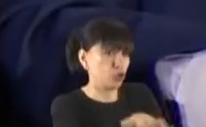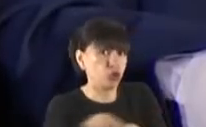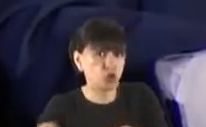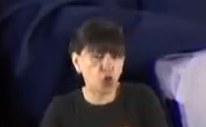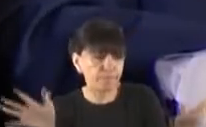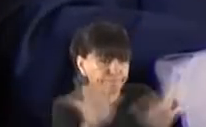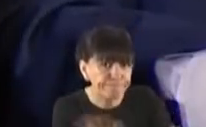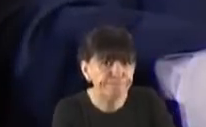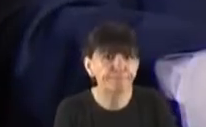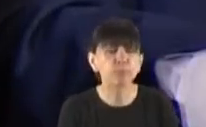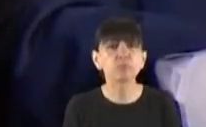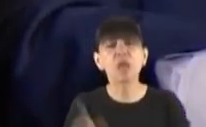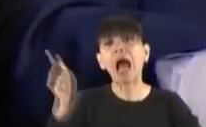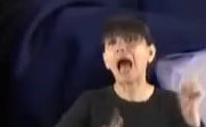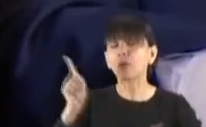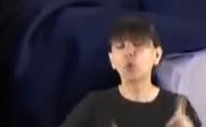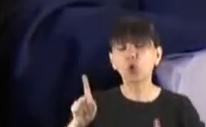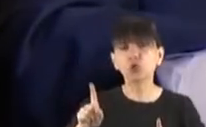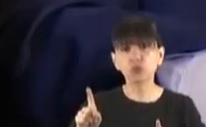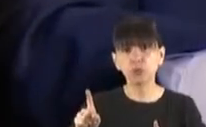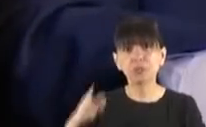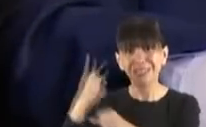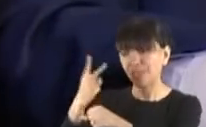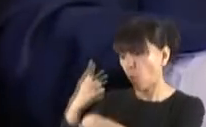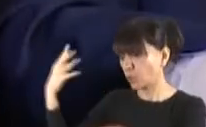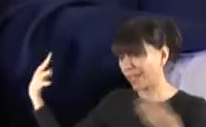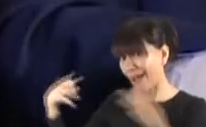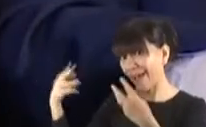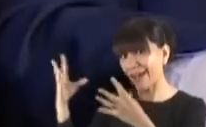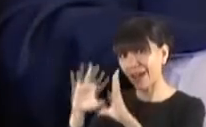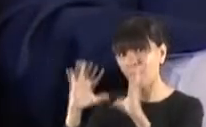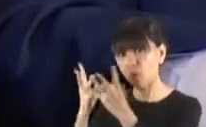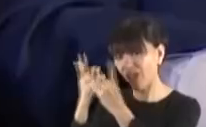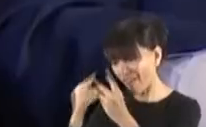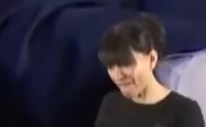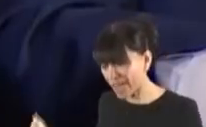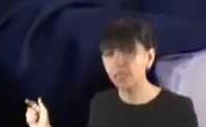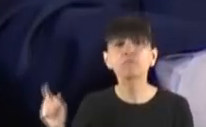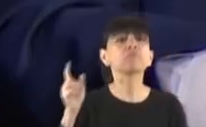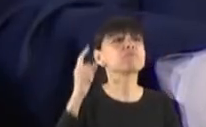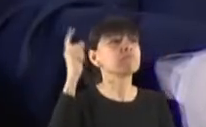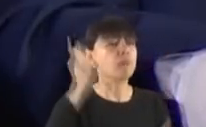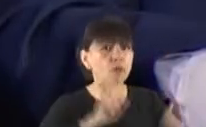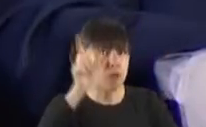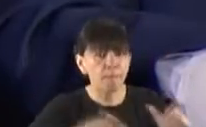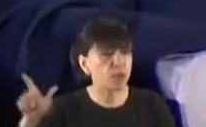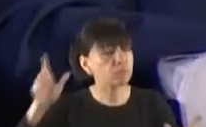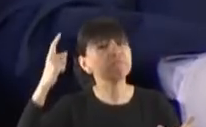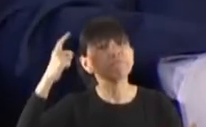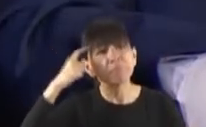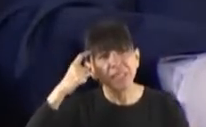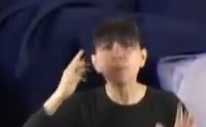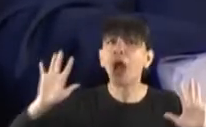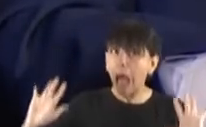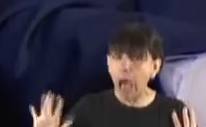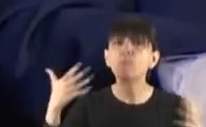Y empezar a creer en que podíamos generar un sistema de paz duradera a través de